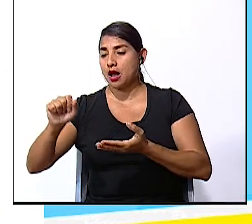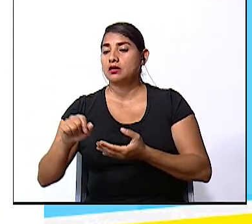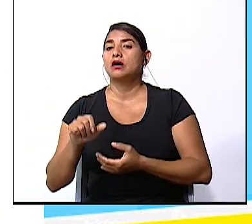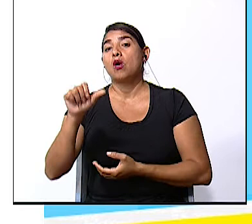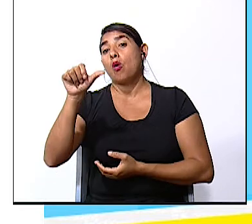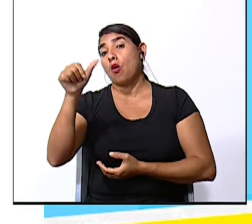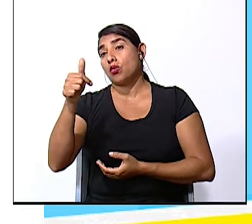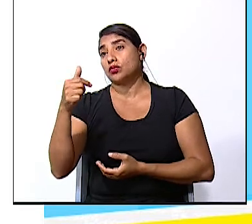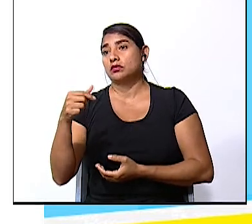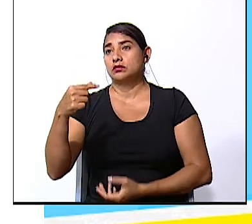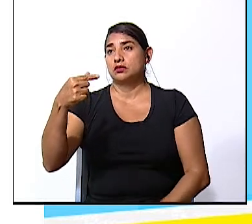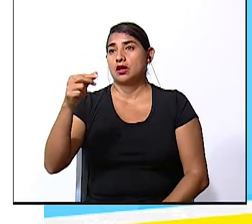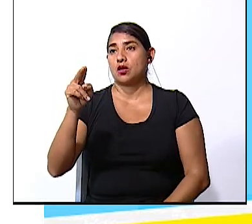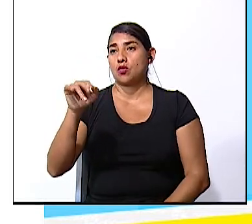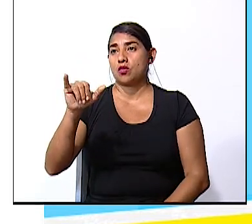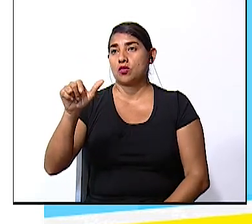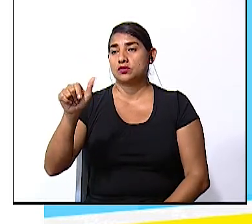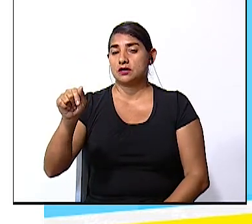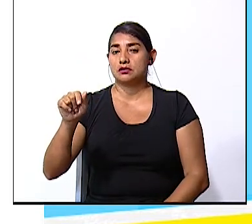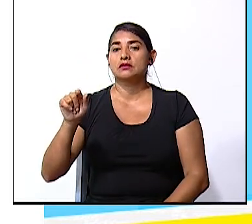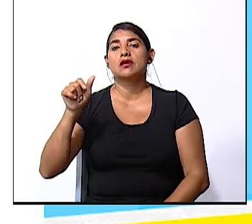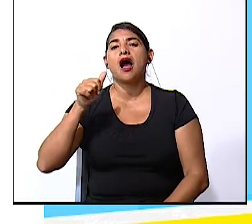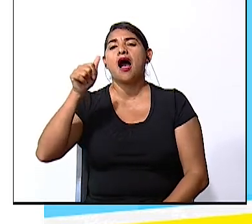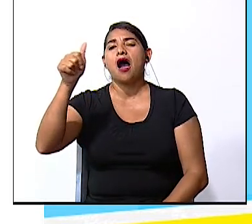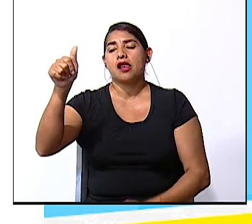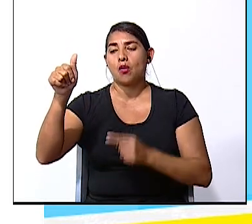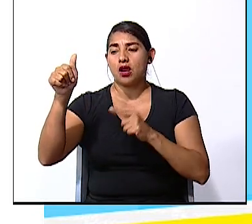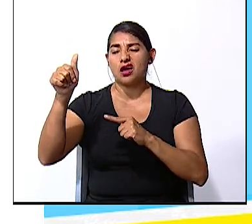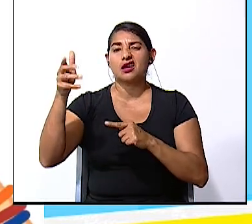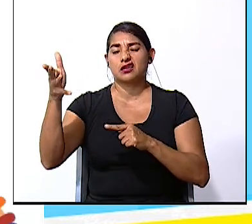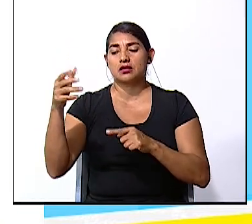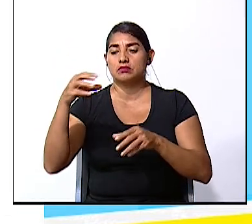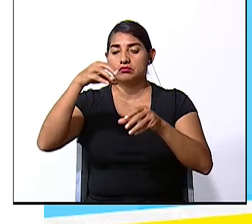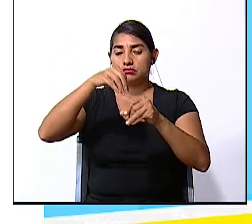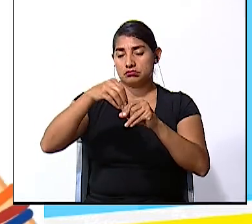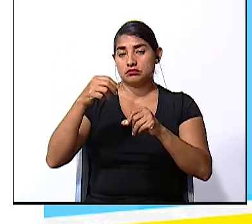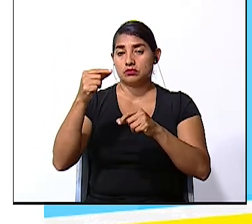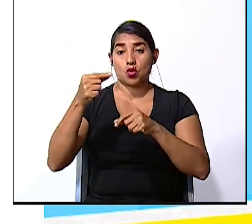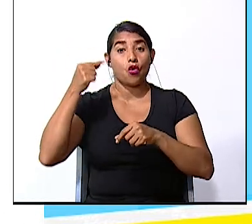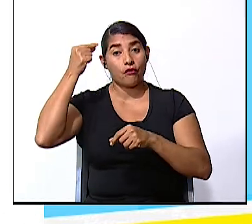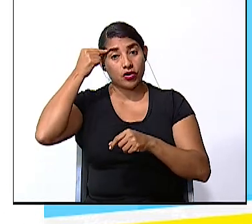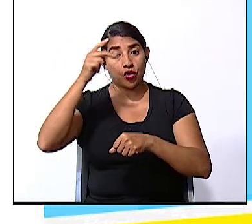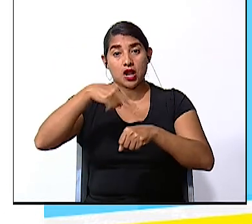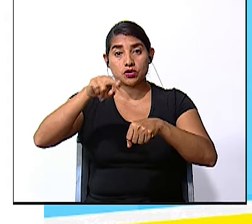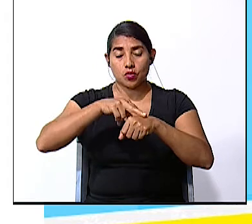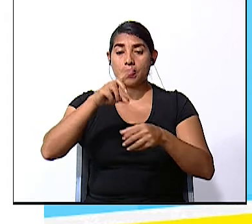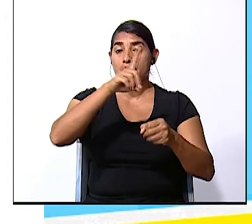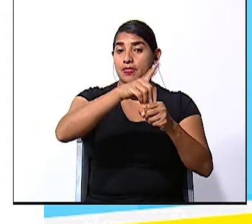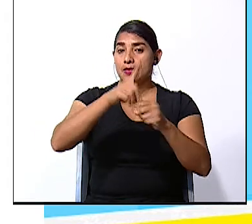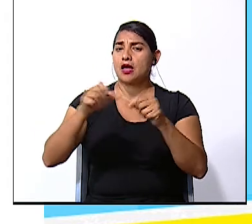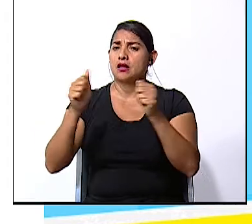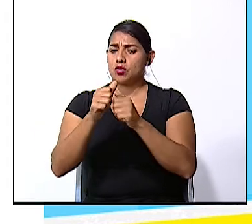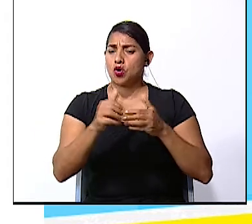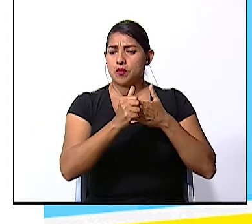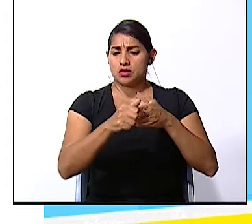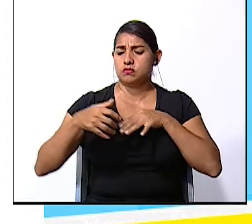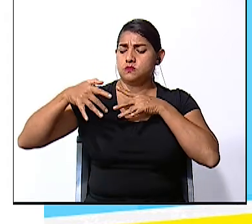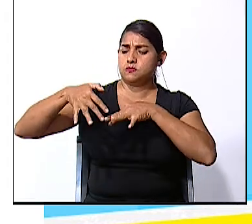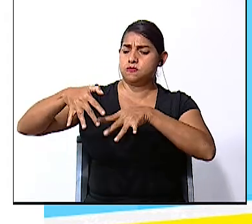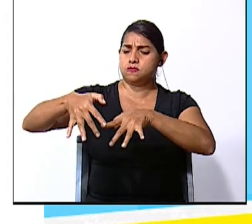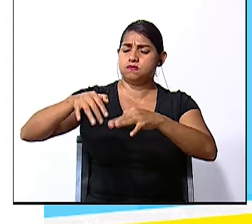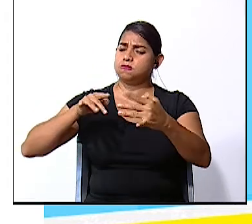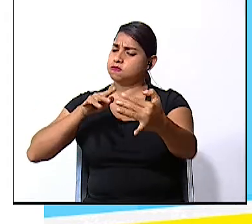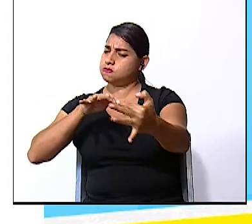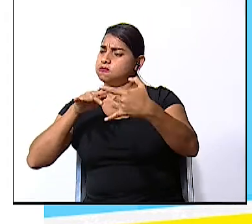José Ramírez, enviado de Alajuela. Ramírez tuvo parte en el gobierno nacional como diputado y como comandante general de armas durante la